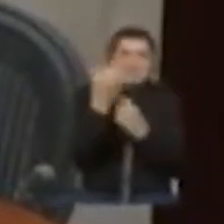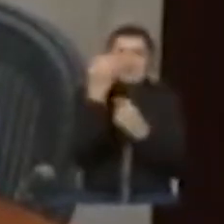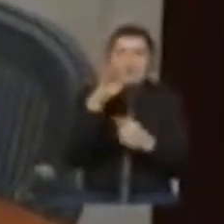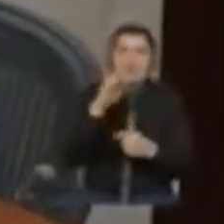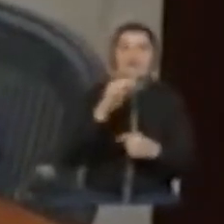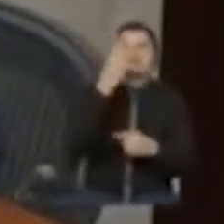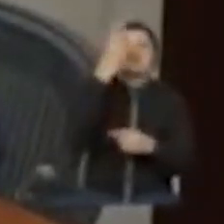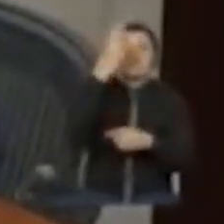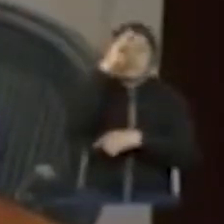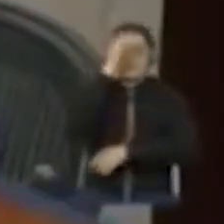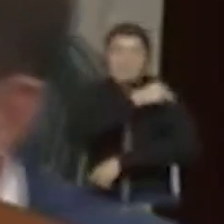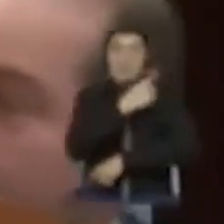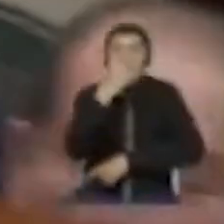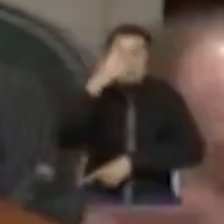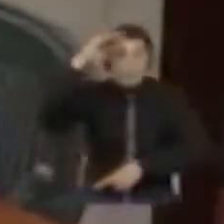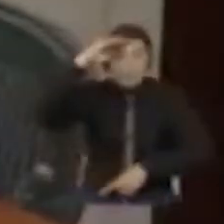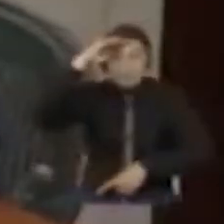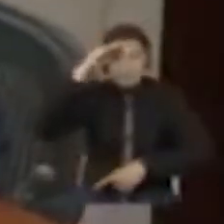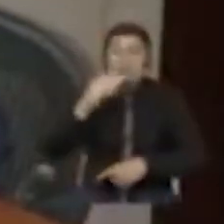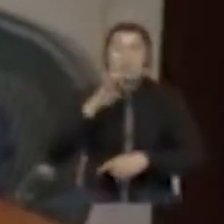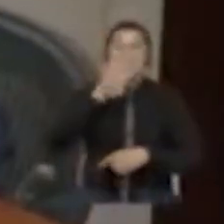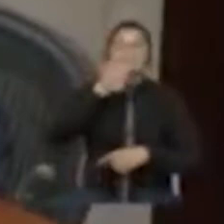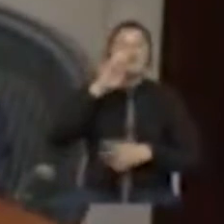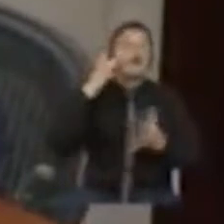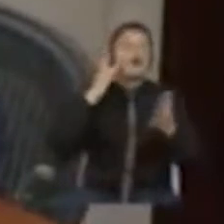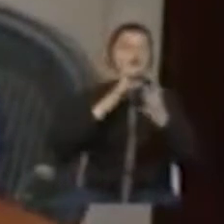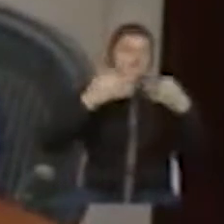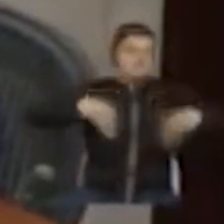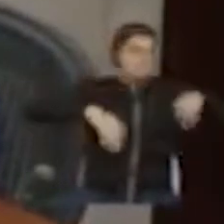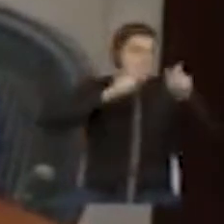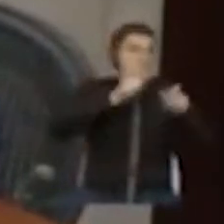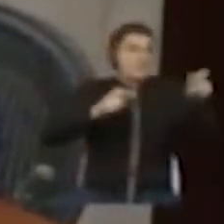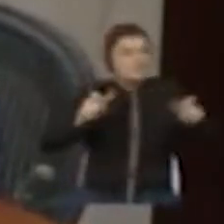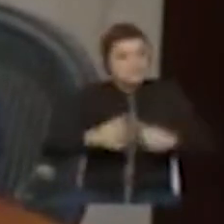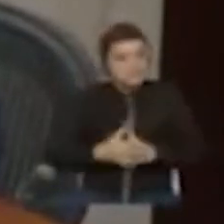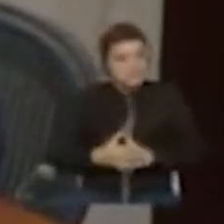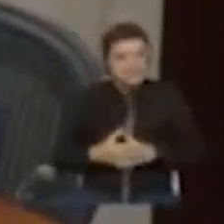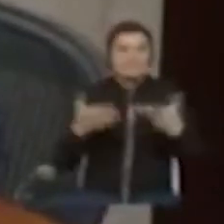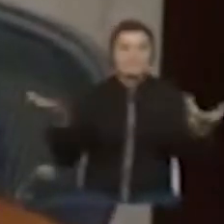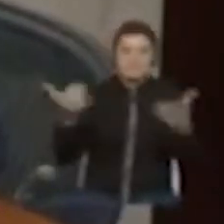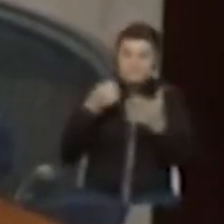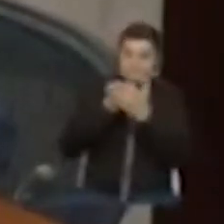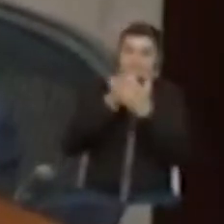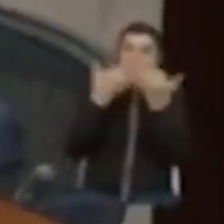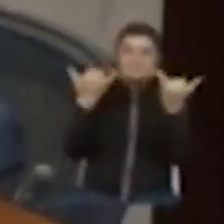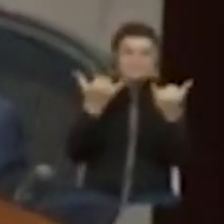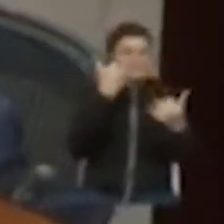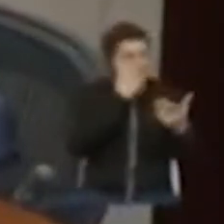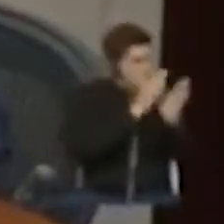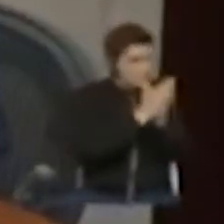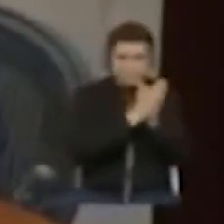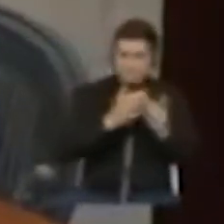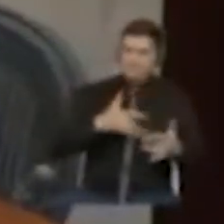policía y 9 ciudadanos civiles. Mi llamado es hoy a la solidaridad,